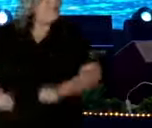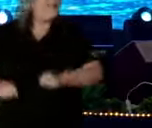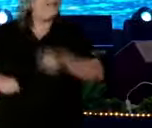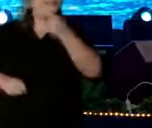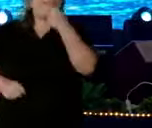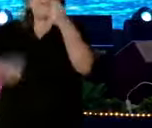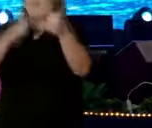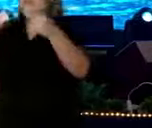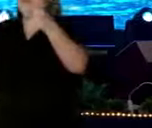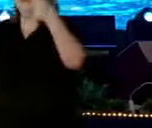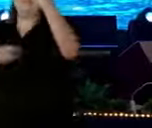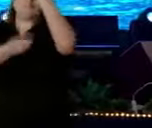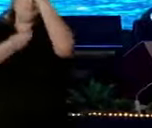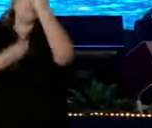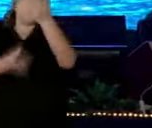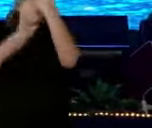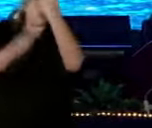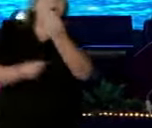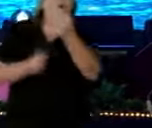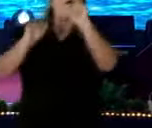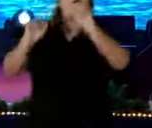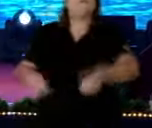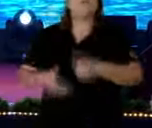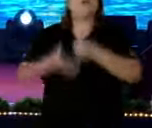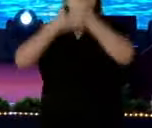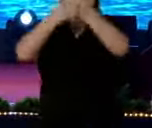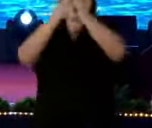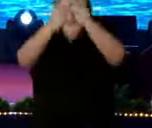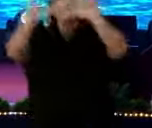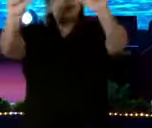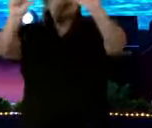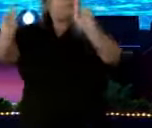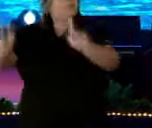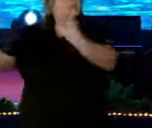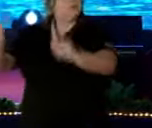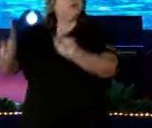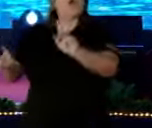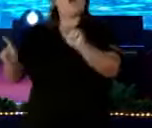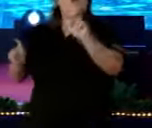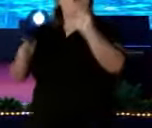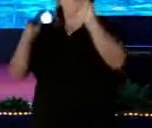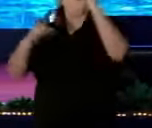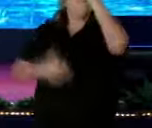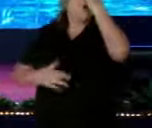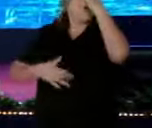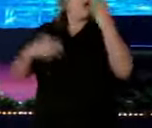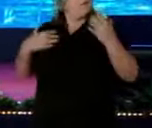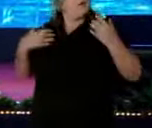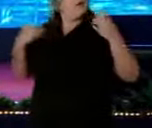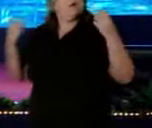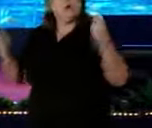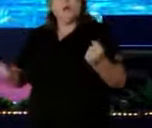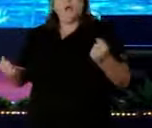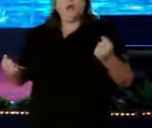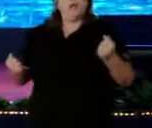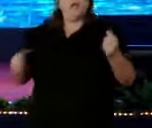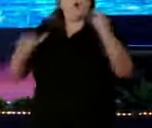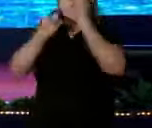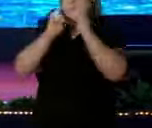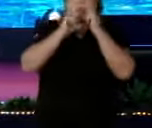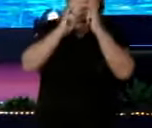que nos permite libertar a los cautivos, que nos permite sanar a los enfermos, que nos permite sacar de las